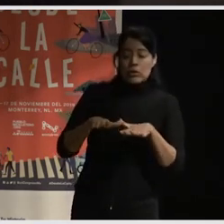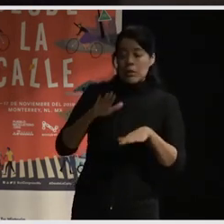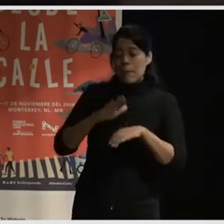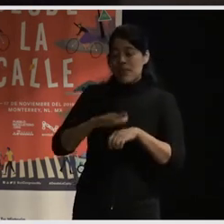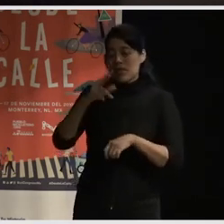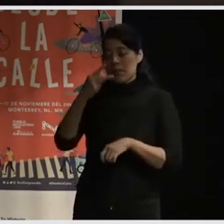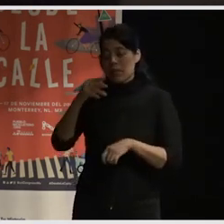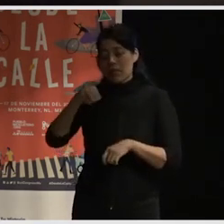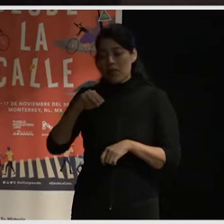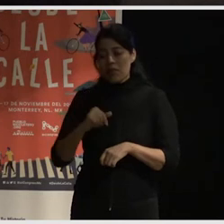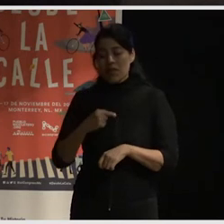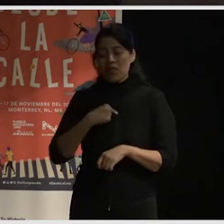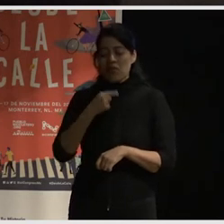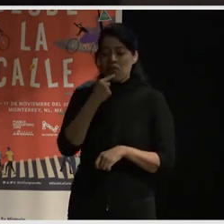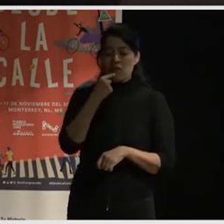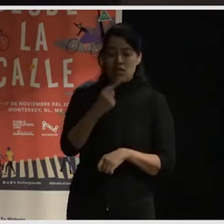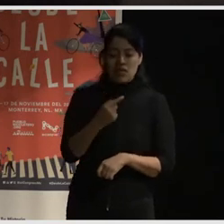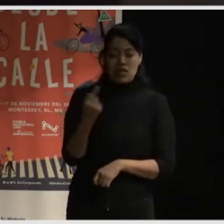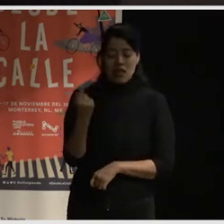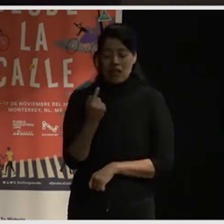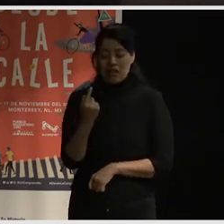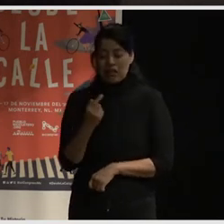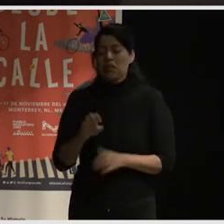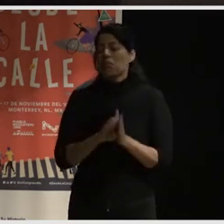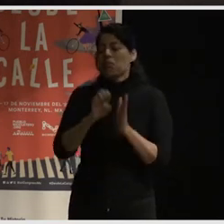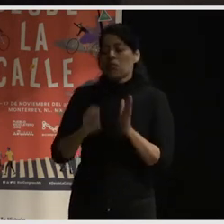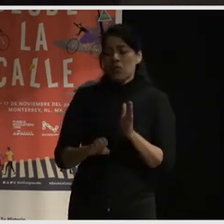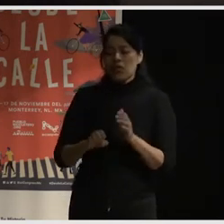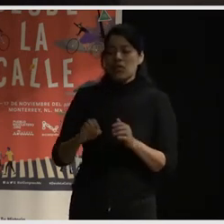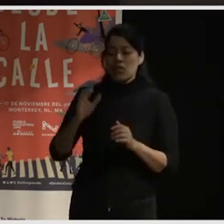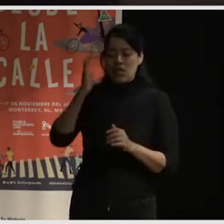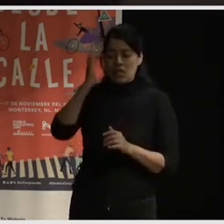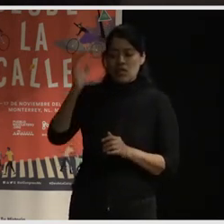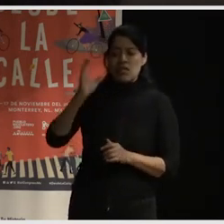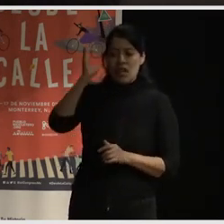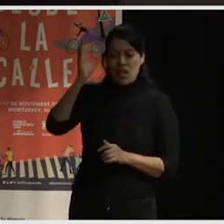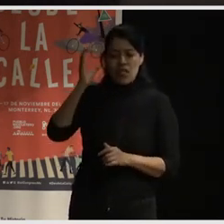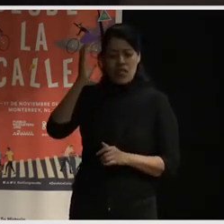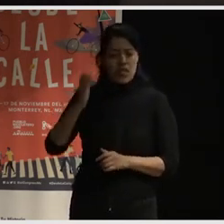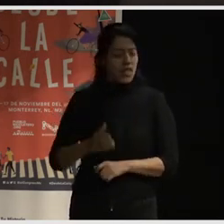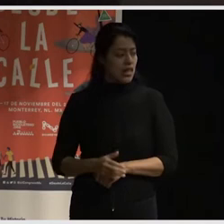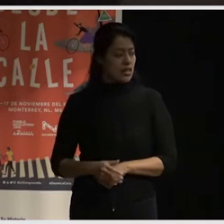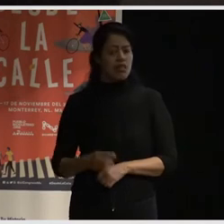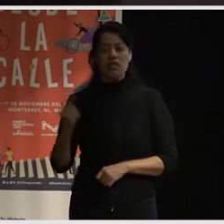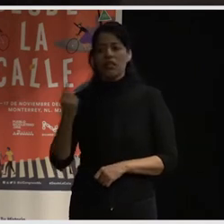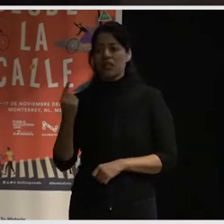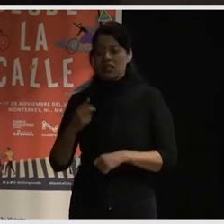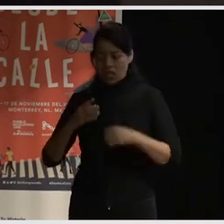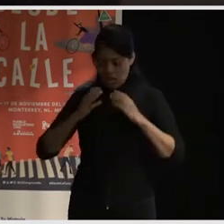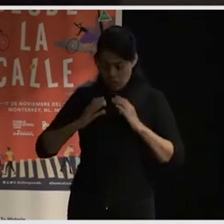cosas así yo sugeriría por ejemplo de santa catarina que órganos de humanos les afecta la contaminación